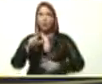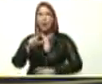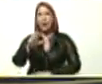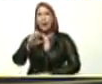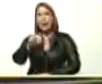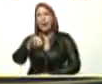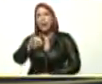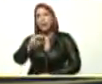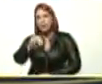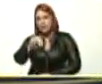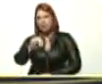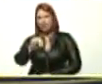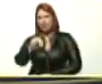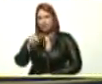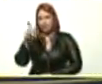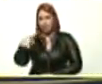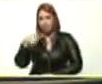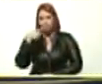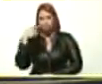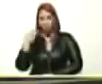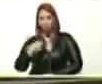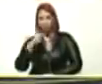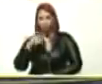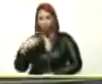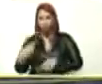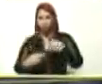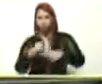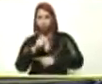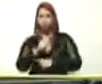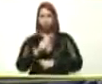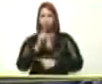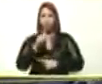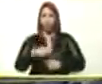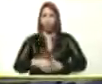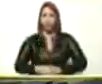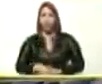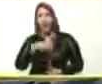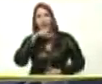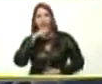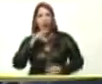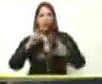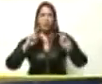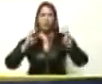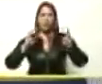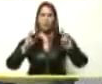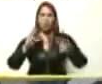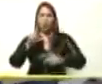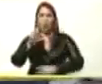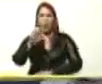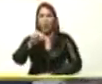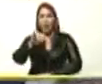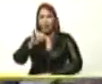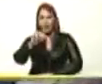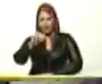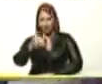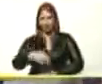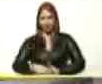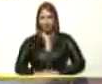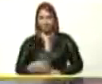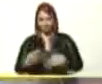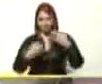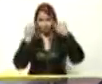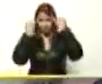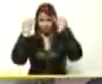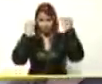Diosdado, Jesús Martínez, que le gusta, hablar en términos, leninistas, y